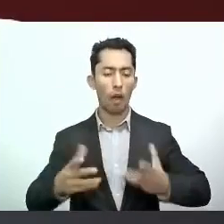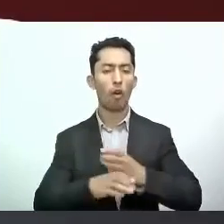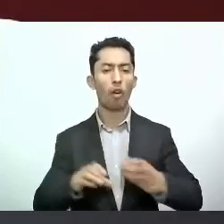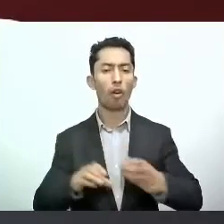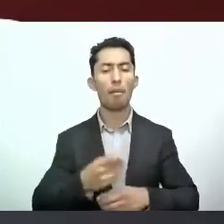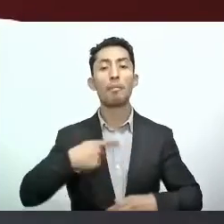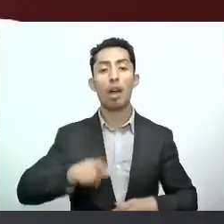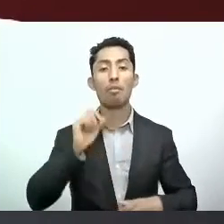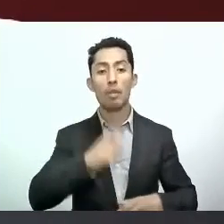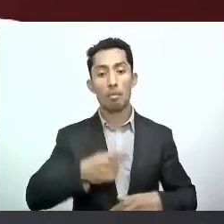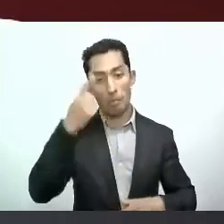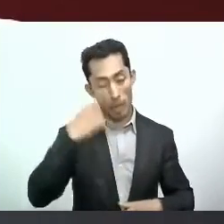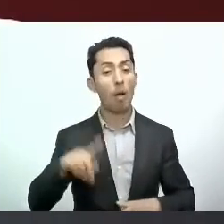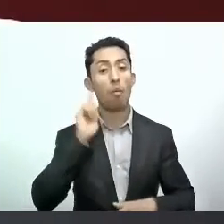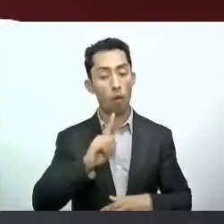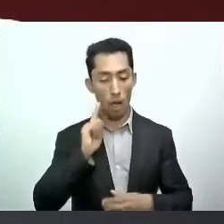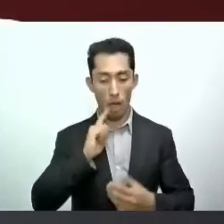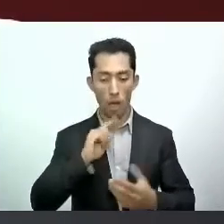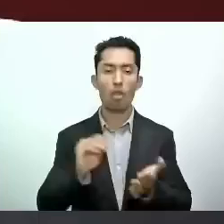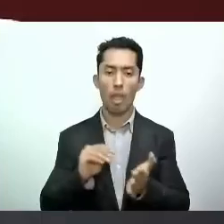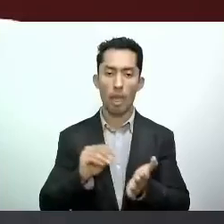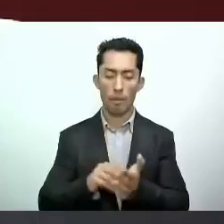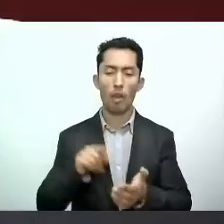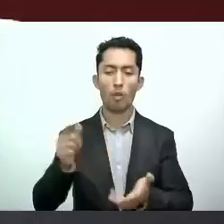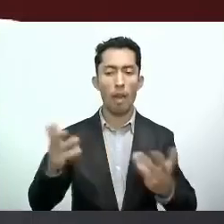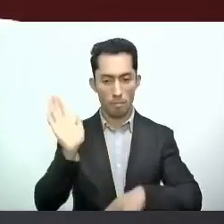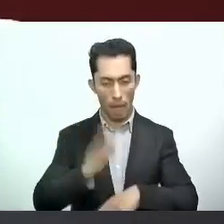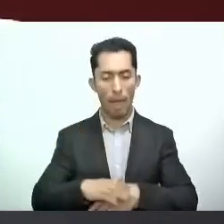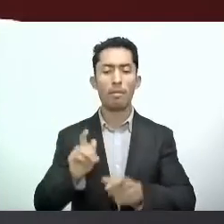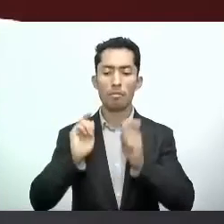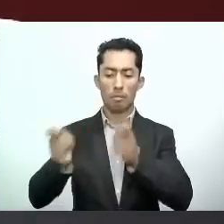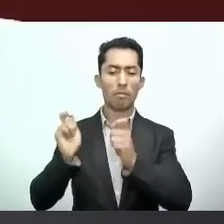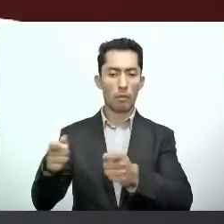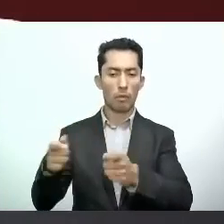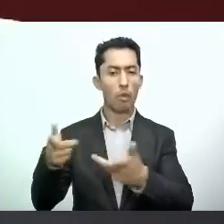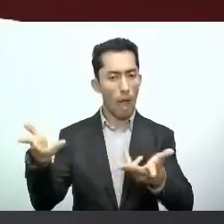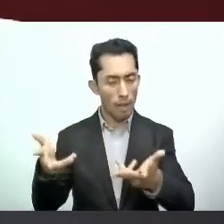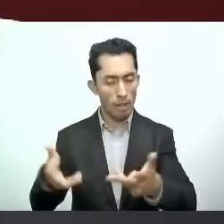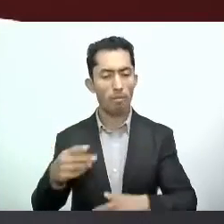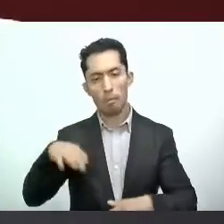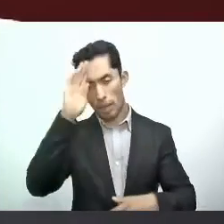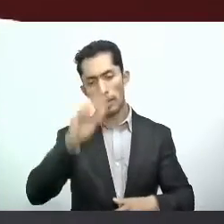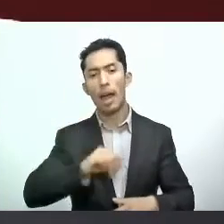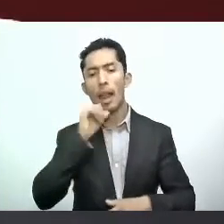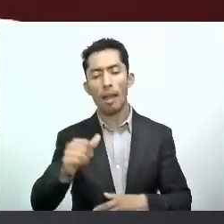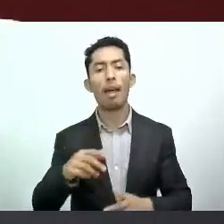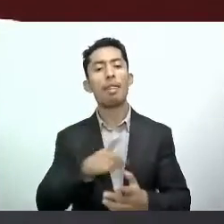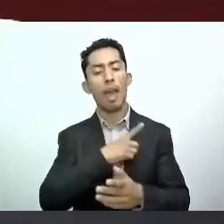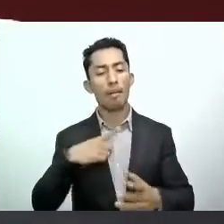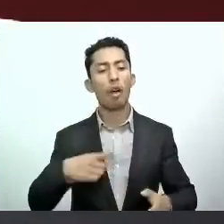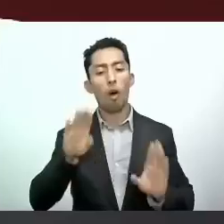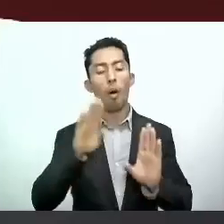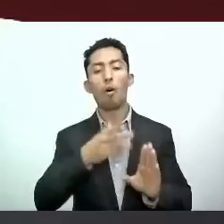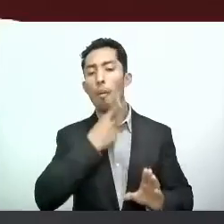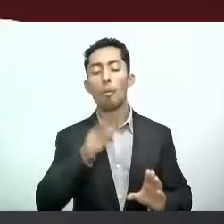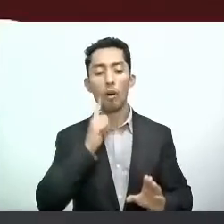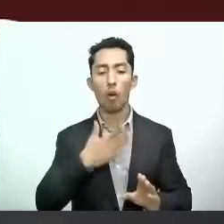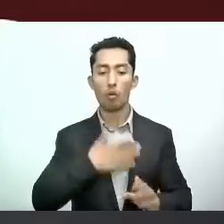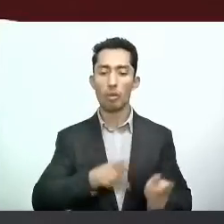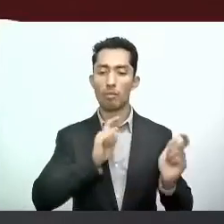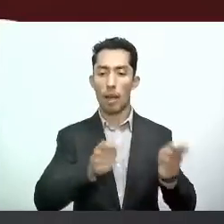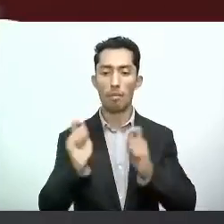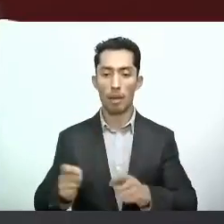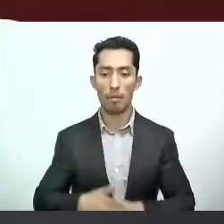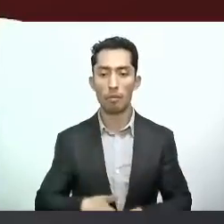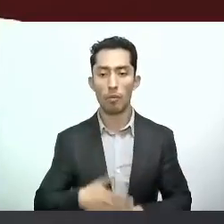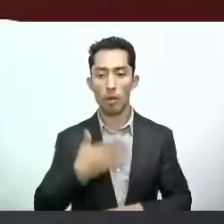que las mujeres sigan asumiendo como más trabajo y no estamos pensando en la redistribución de este trabajo. Muy bien.